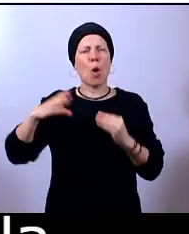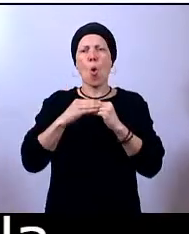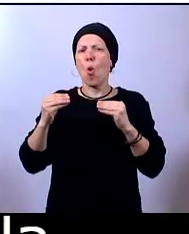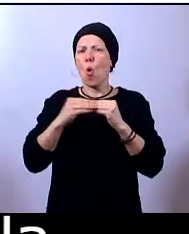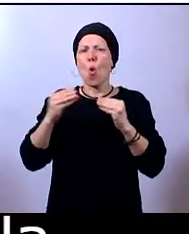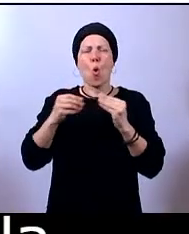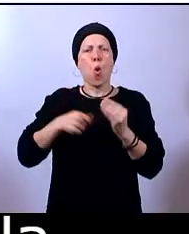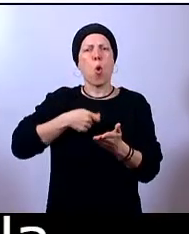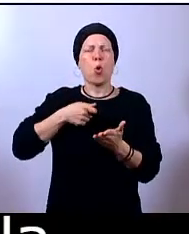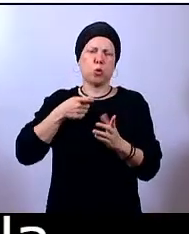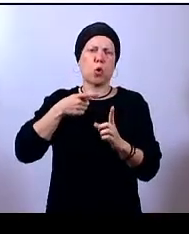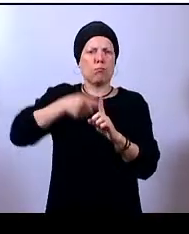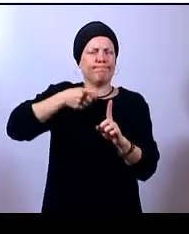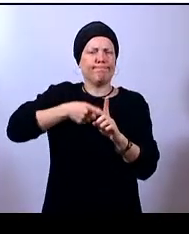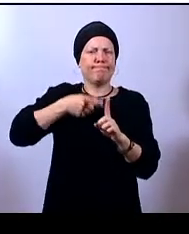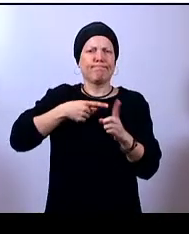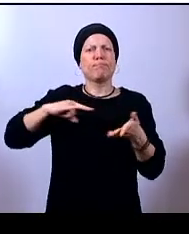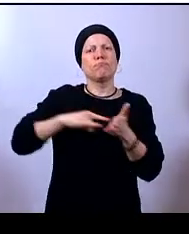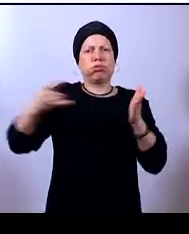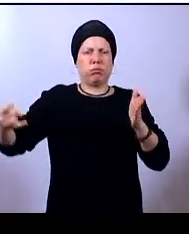de las herramientas tecnológicas.